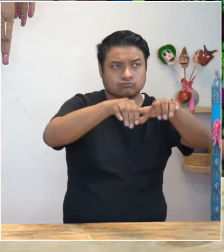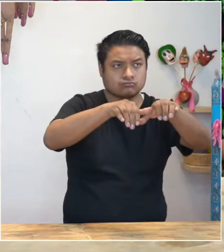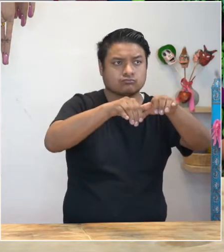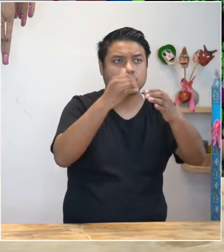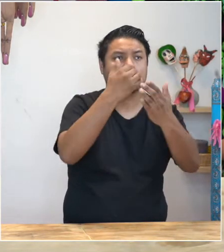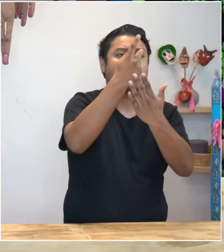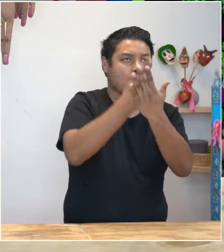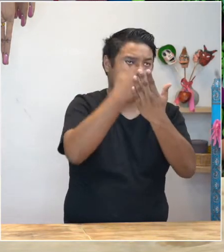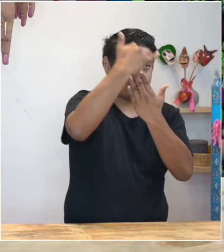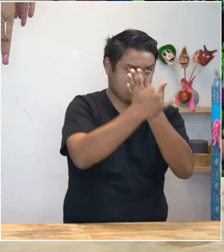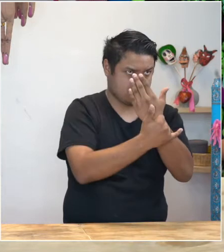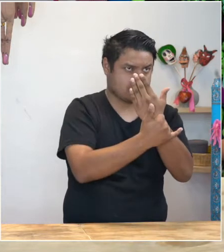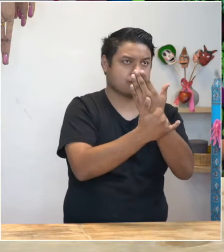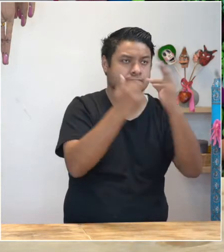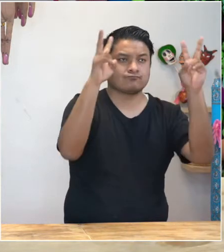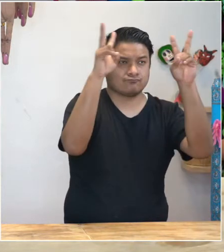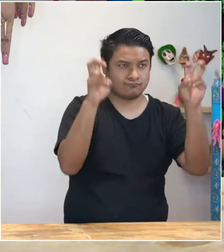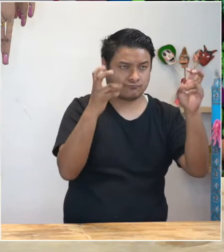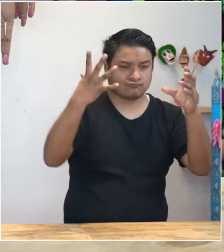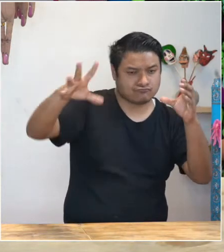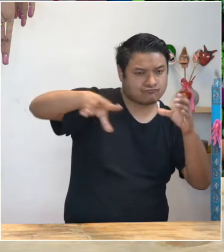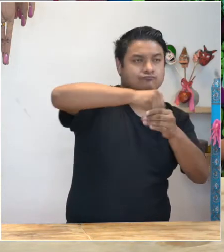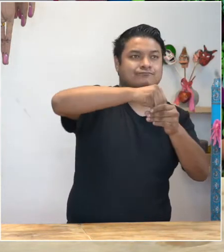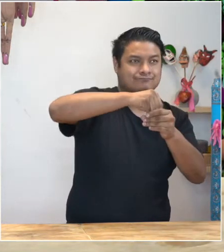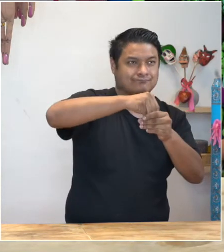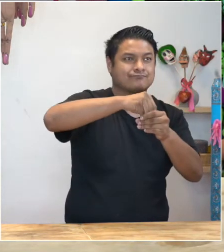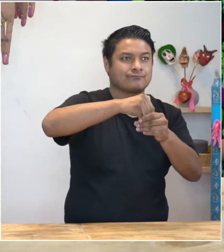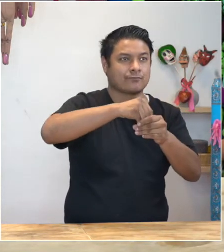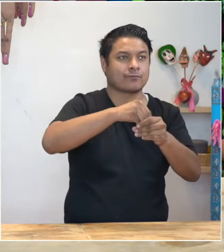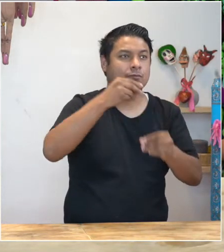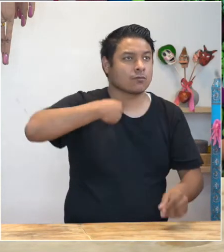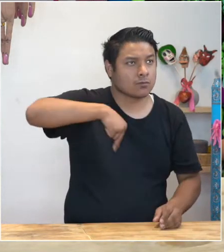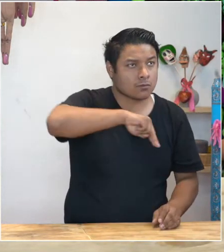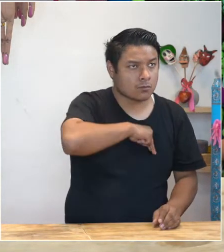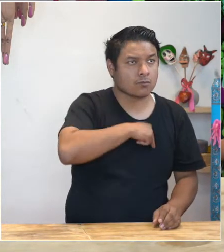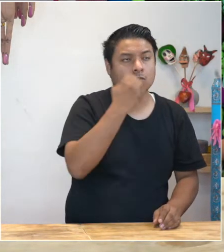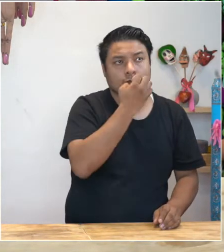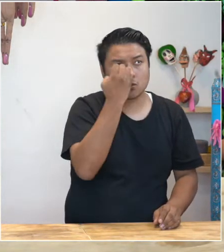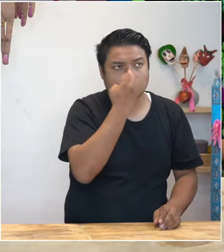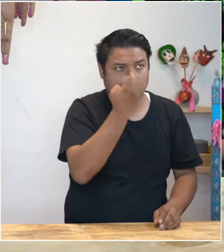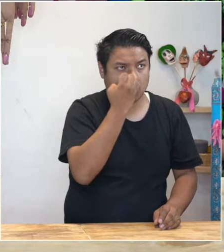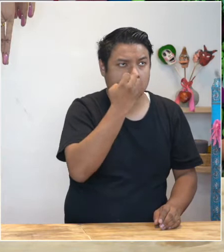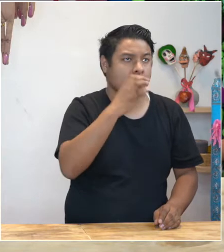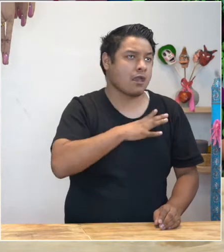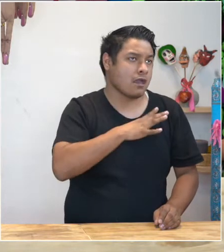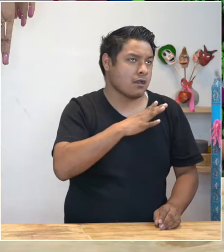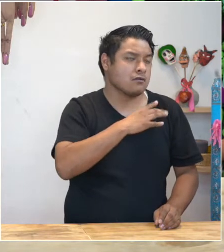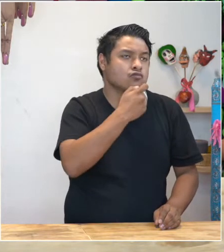de la comunicación y decidimos iniciar un pequeño proyecto, el cual llamamos Resonancia